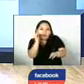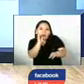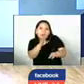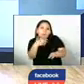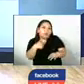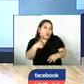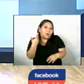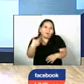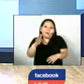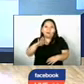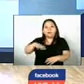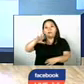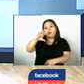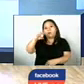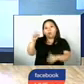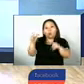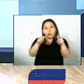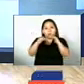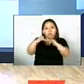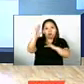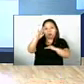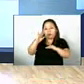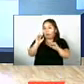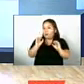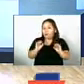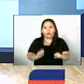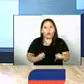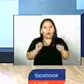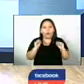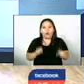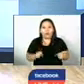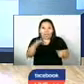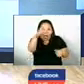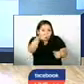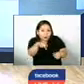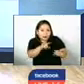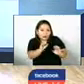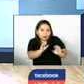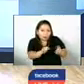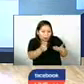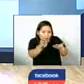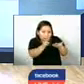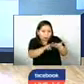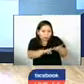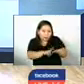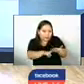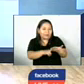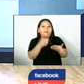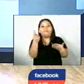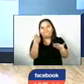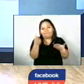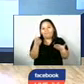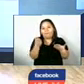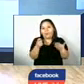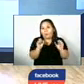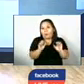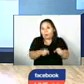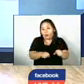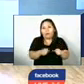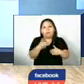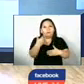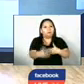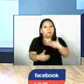50 años pero que aún les ha aparecido que todavía no no llenan digamos el requisito para que pueda